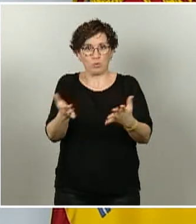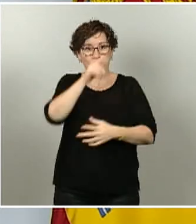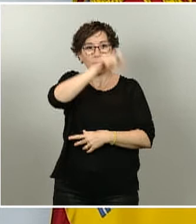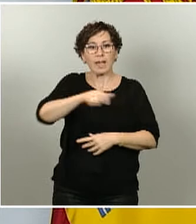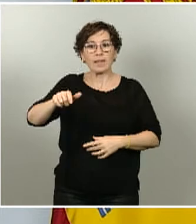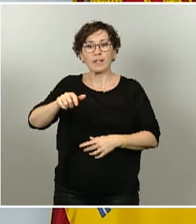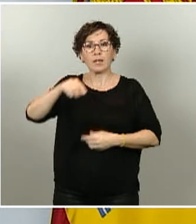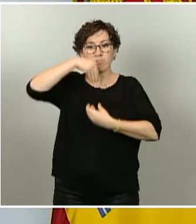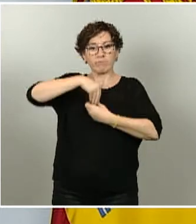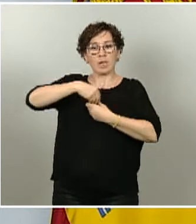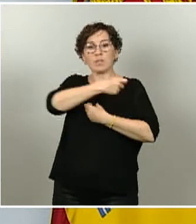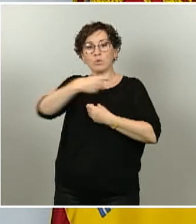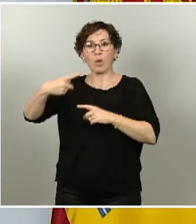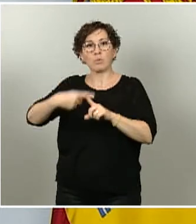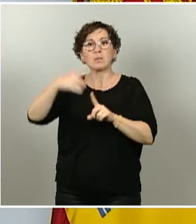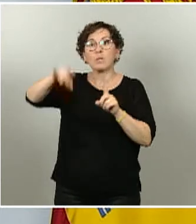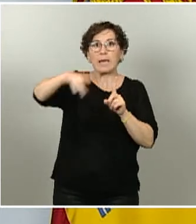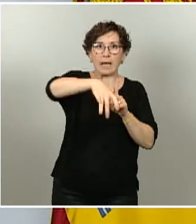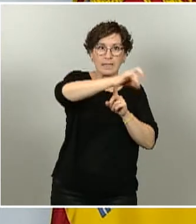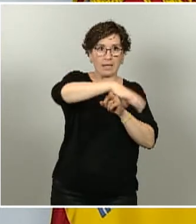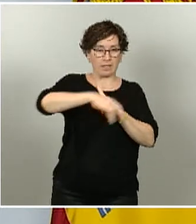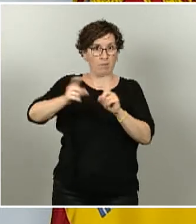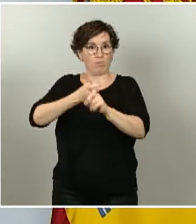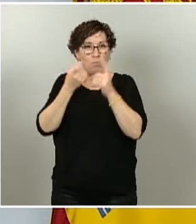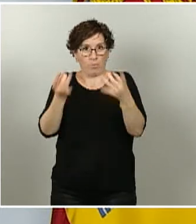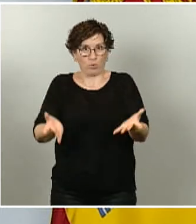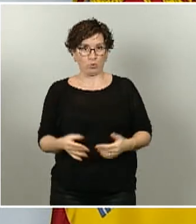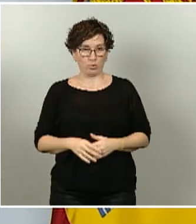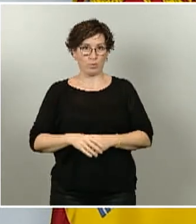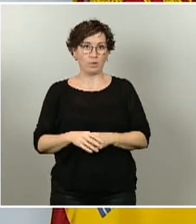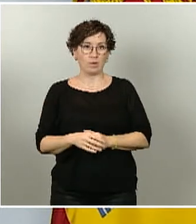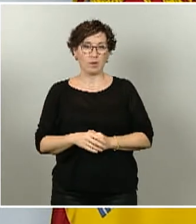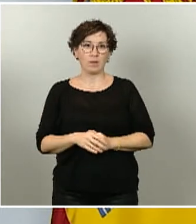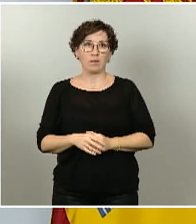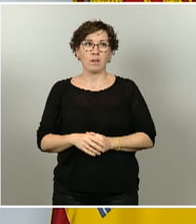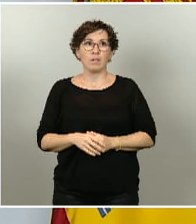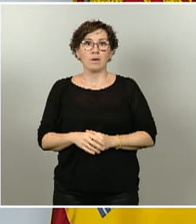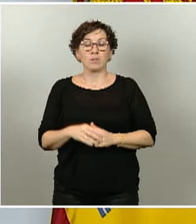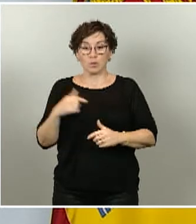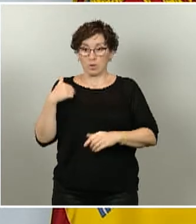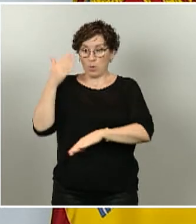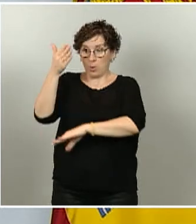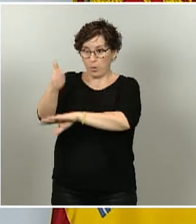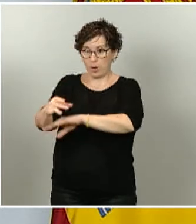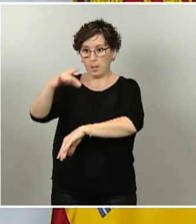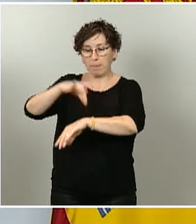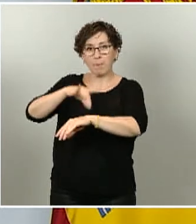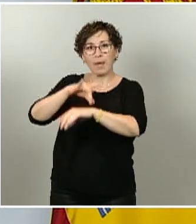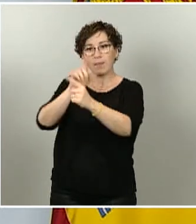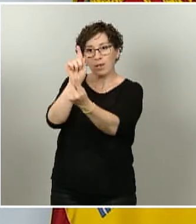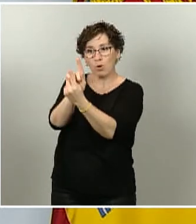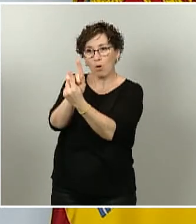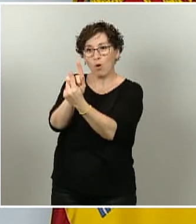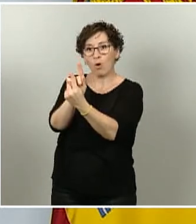contexto el que sea en el momento en el que se acude al médico de atención primaria y no cuando ya se llega al hospital o incluso